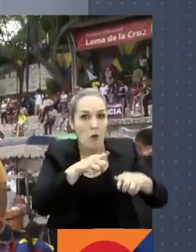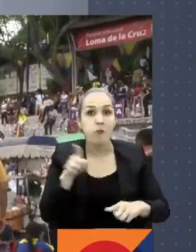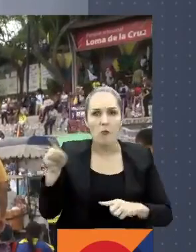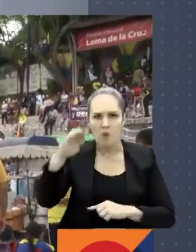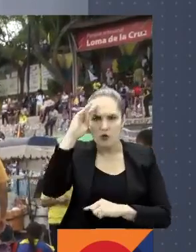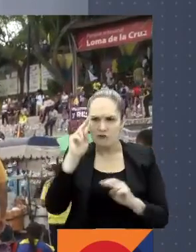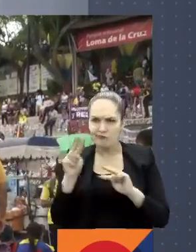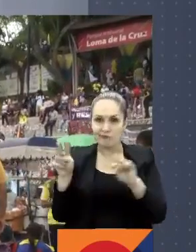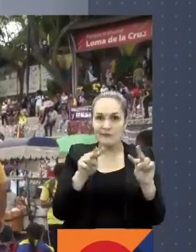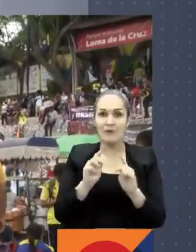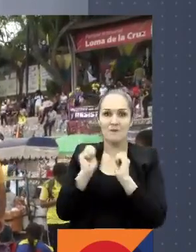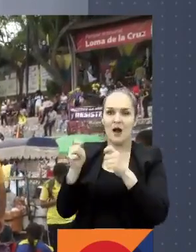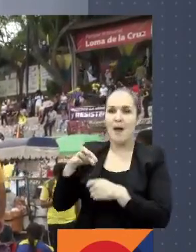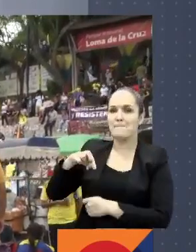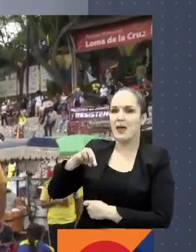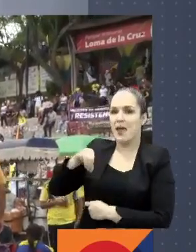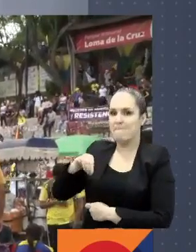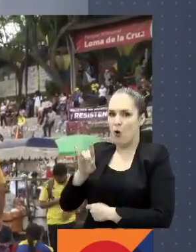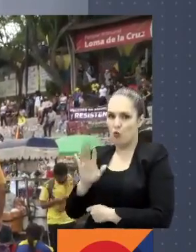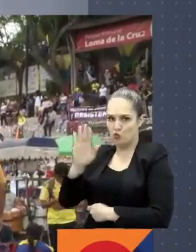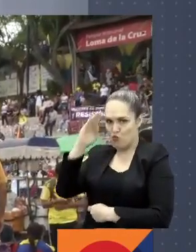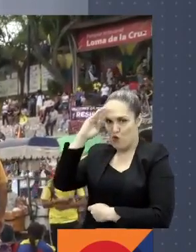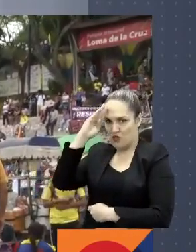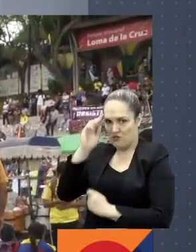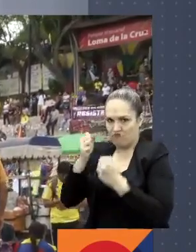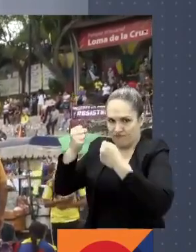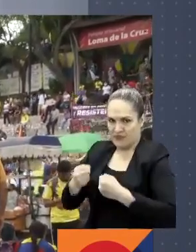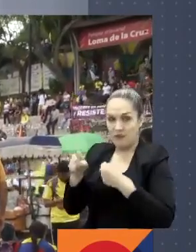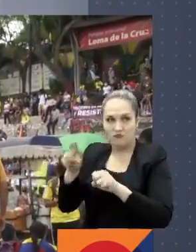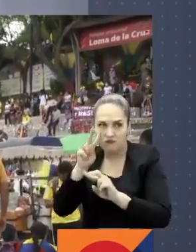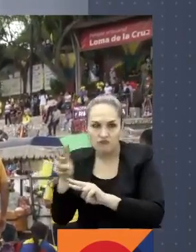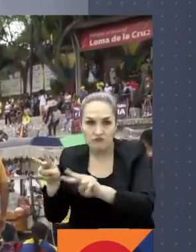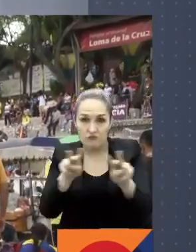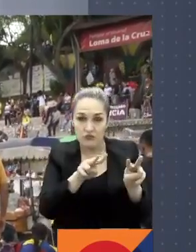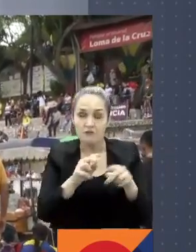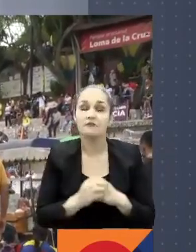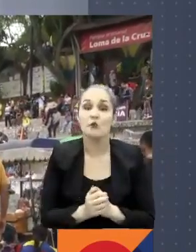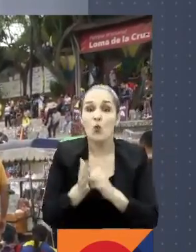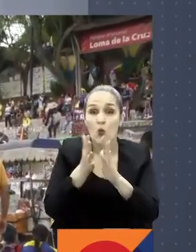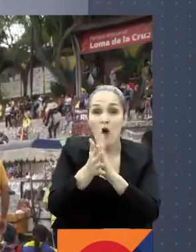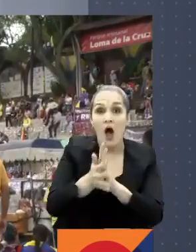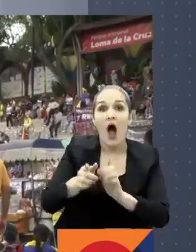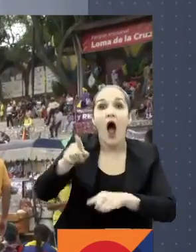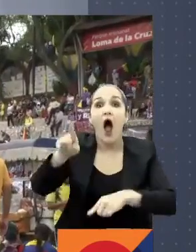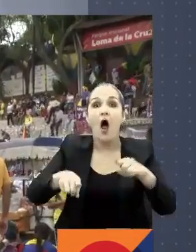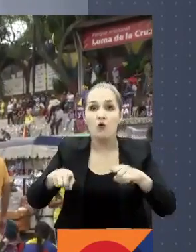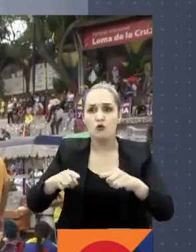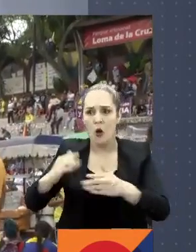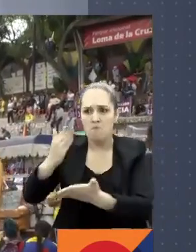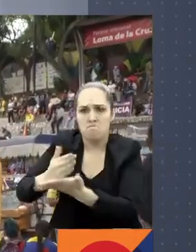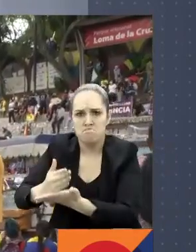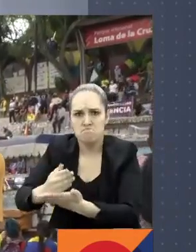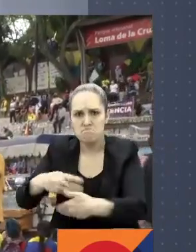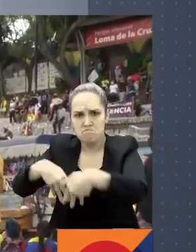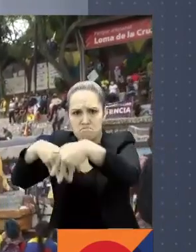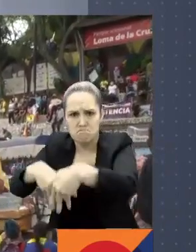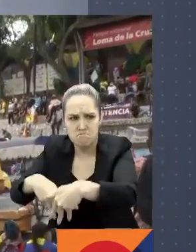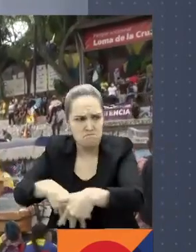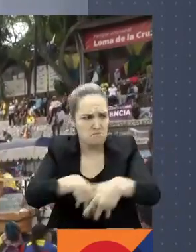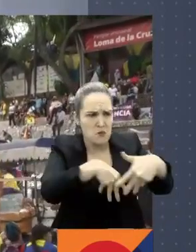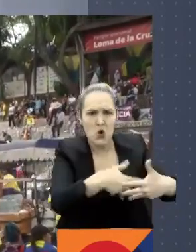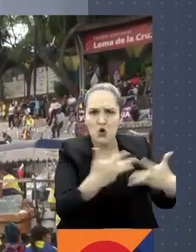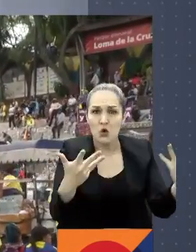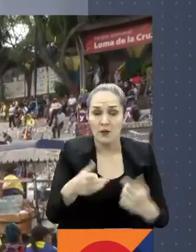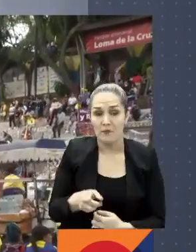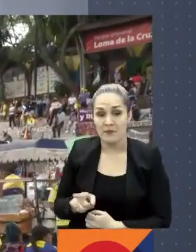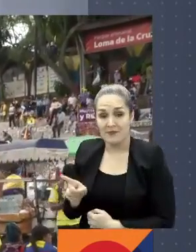en la capital del país. Y desde muy temprano pues se han presentado bloqueos intermitentes en algunos sectores de Bogotá. Vamos a las calles porque Stephanie Valencia